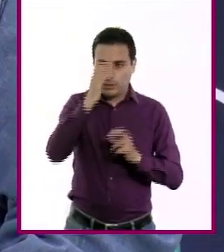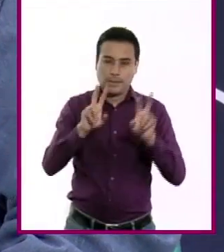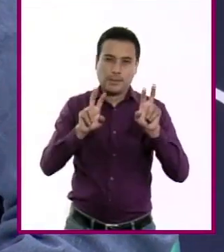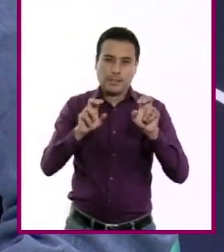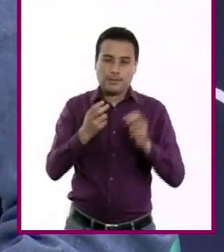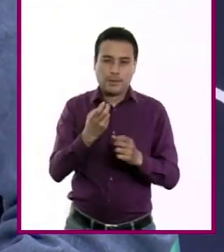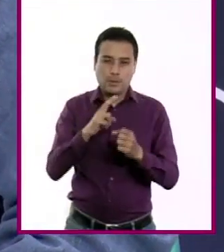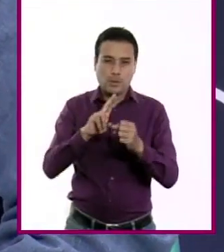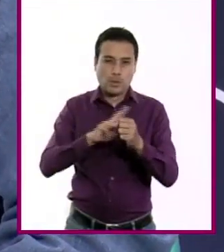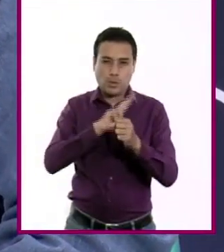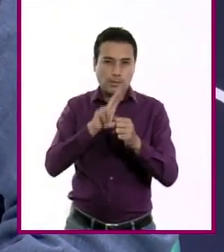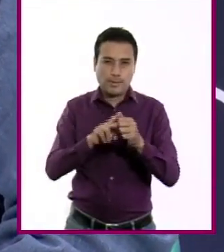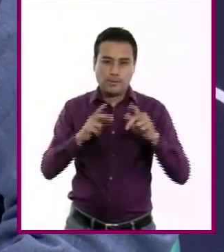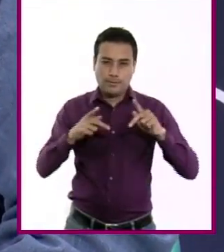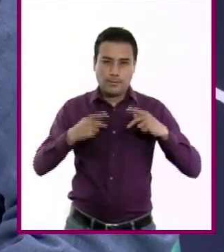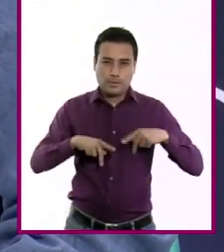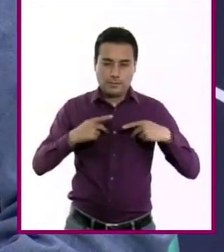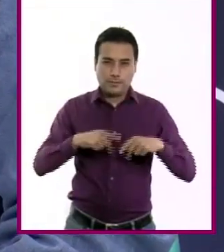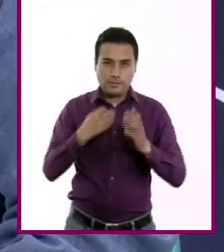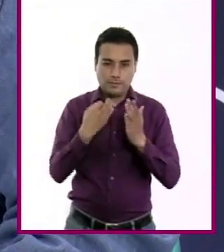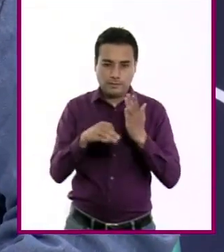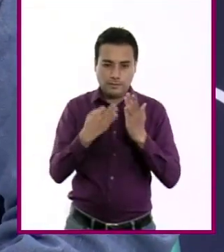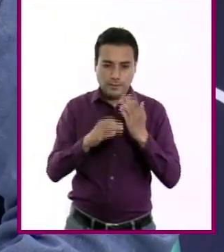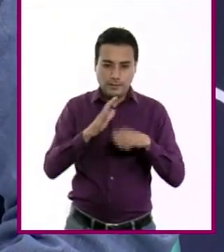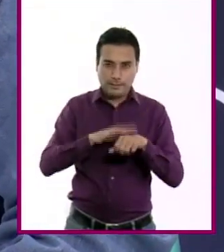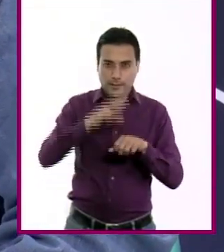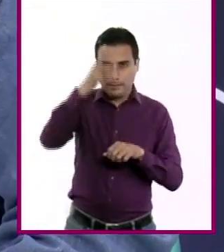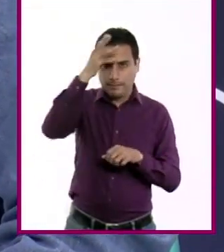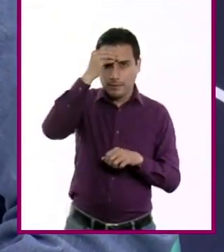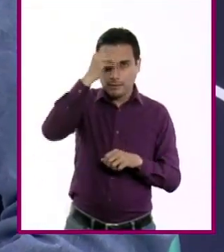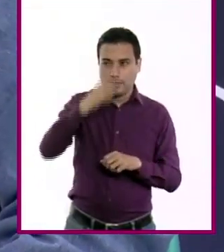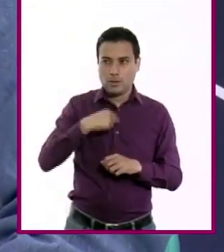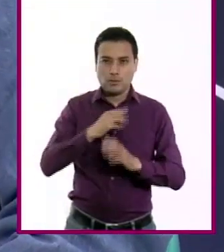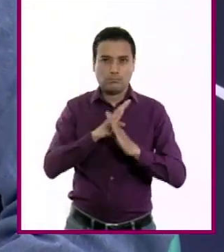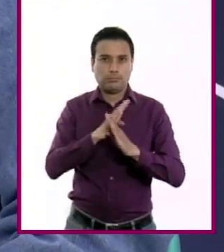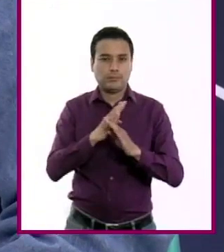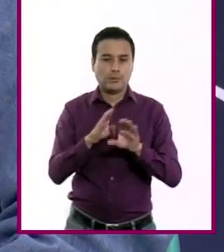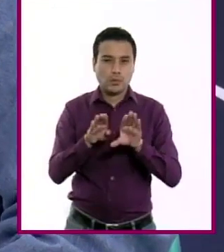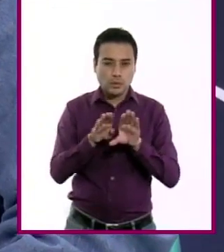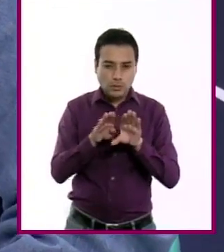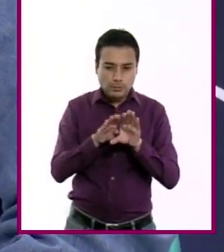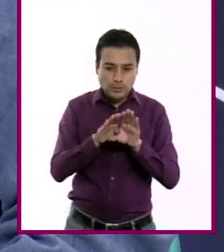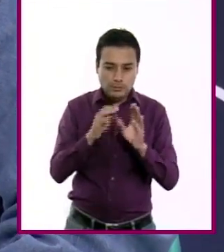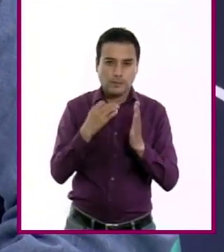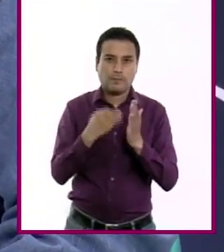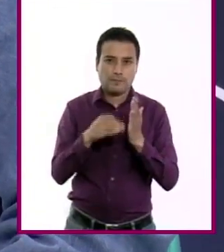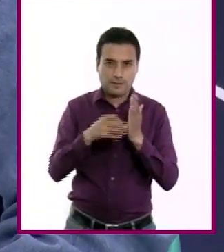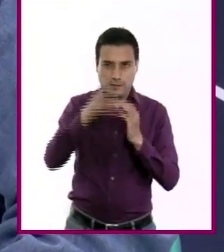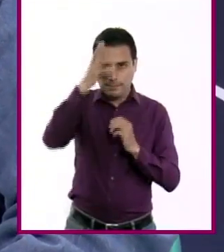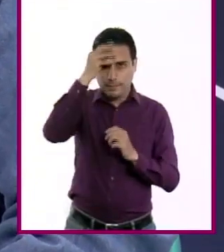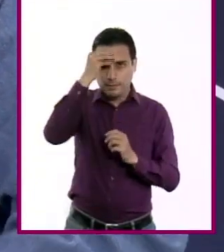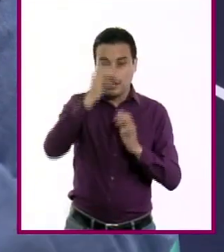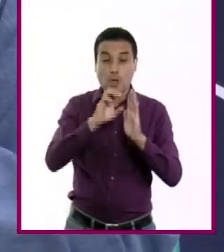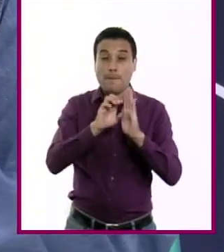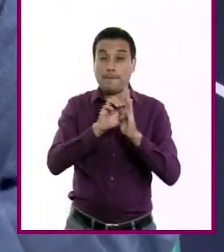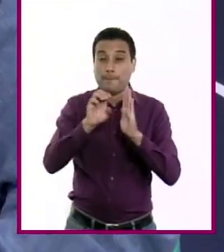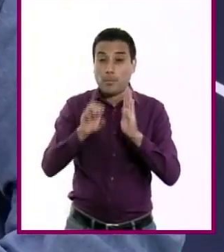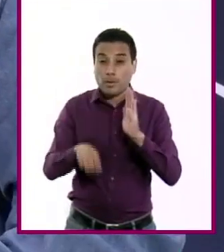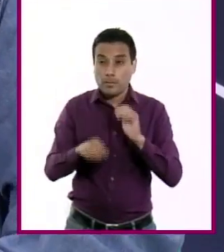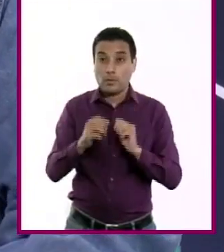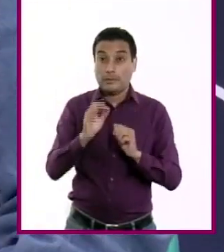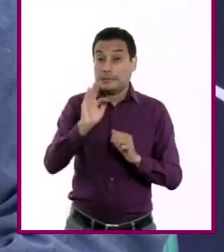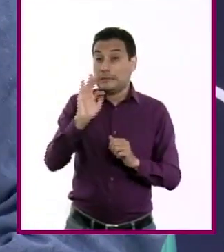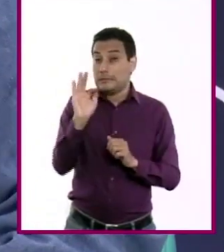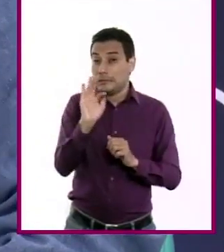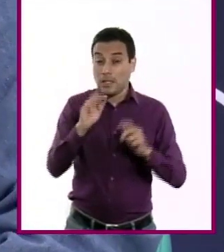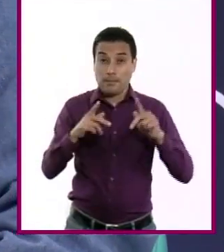tienen precisamente el conocimiento para saber cómo defenderte o cómo evitar que lleguen hasta ese punto, ¿no? Si en algún momento se capacitara a